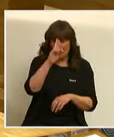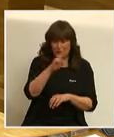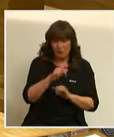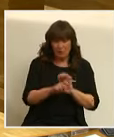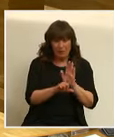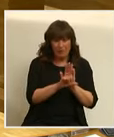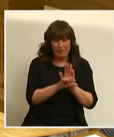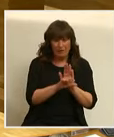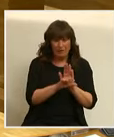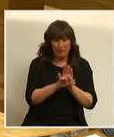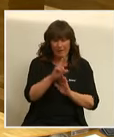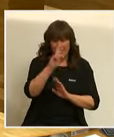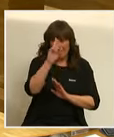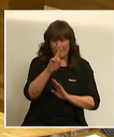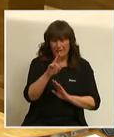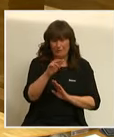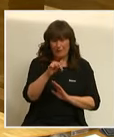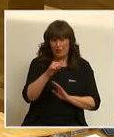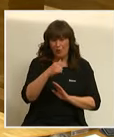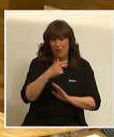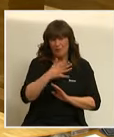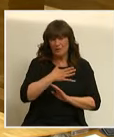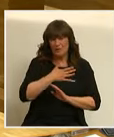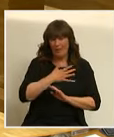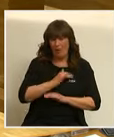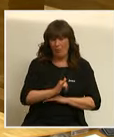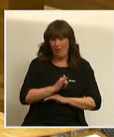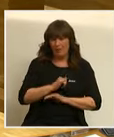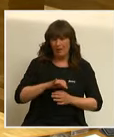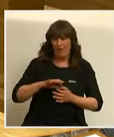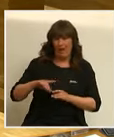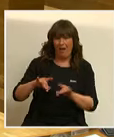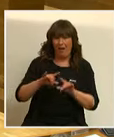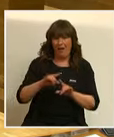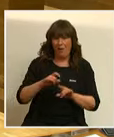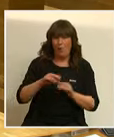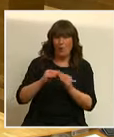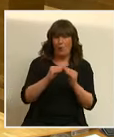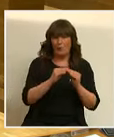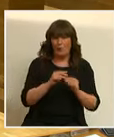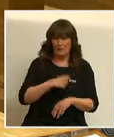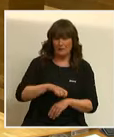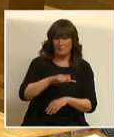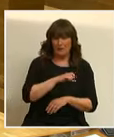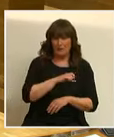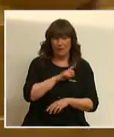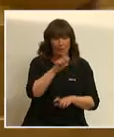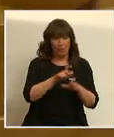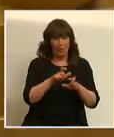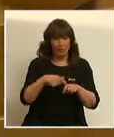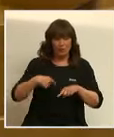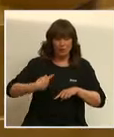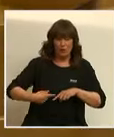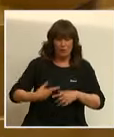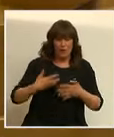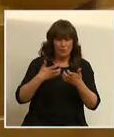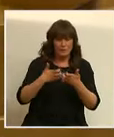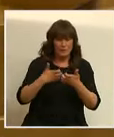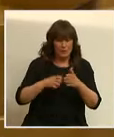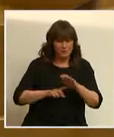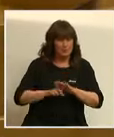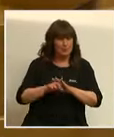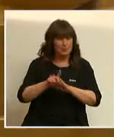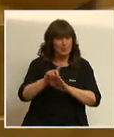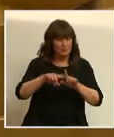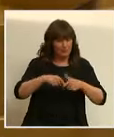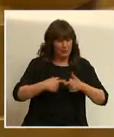y a nuestra patria común España. Esos valencianos que día tras día luchan por salir adelante, esas familias que se esfuerzan por